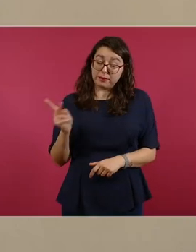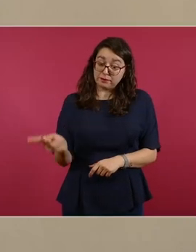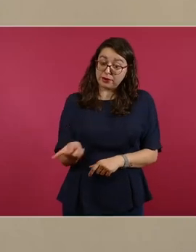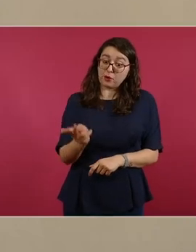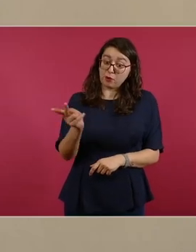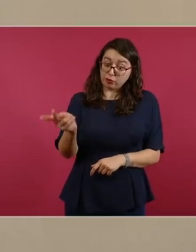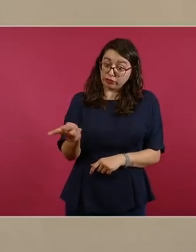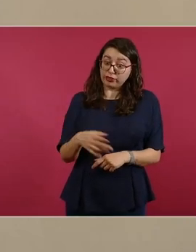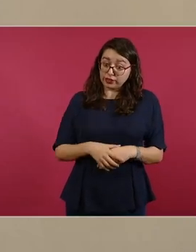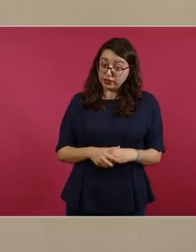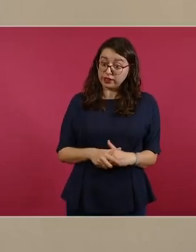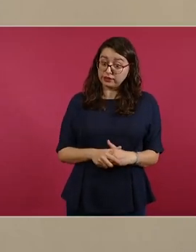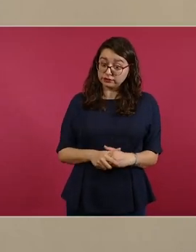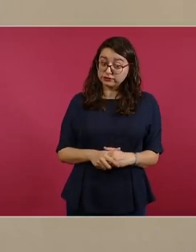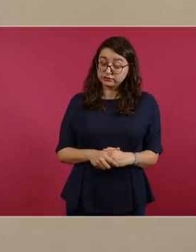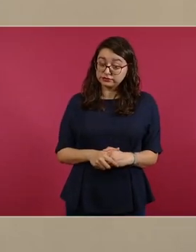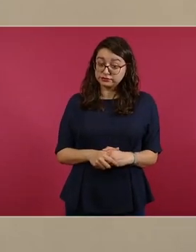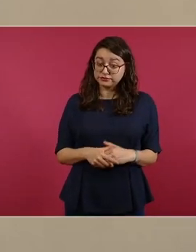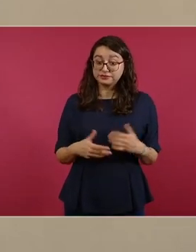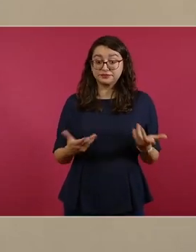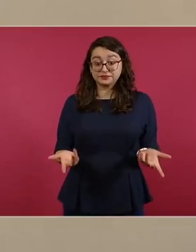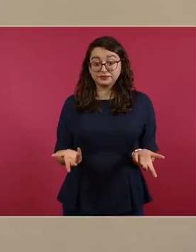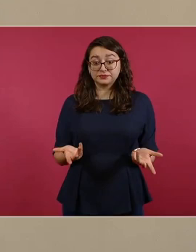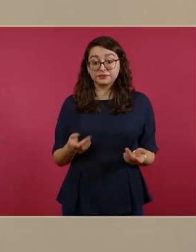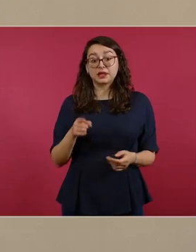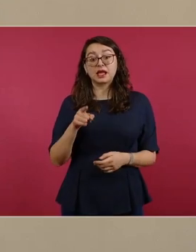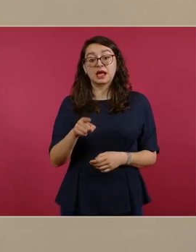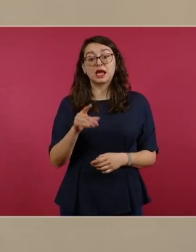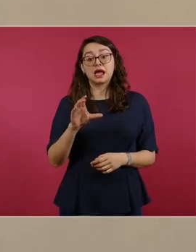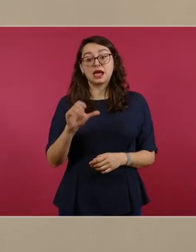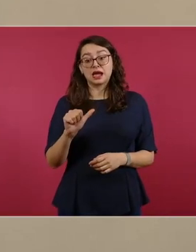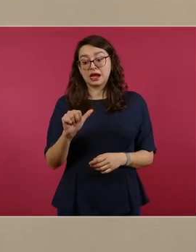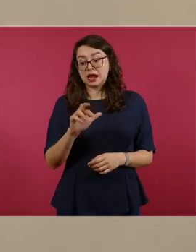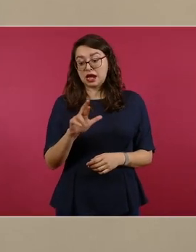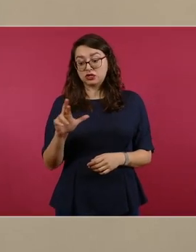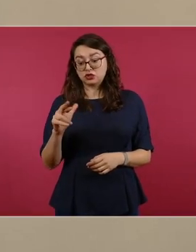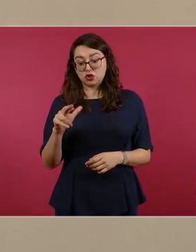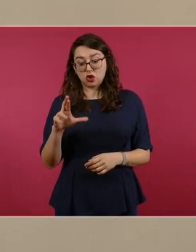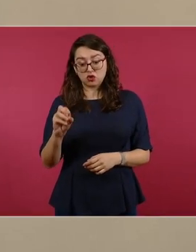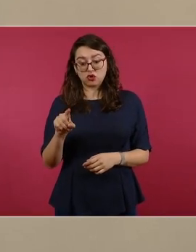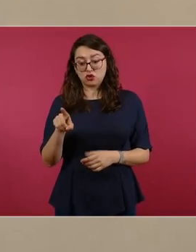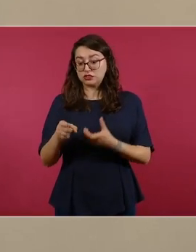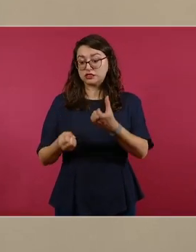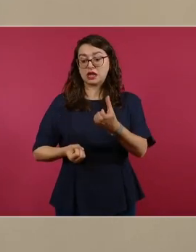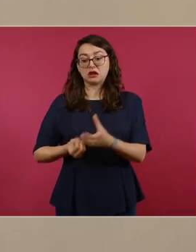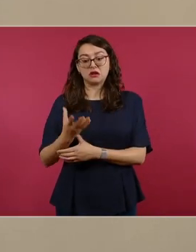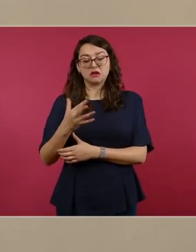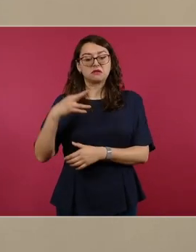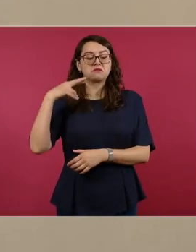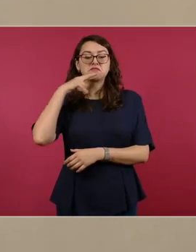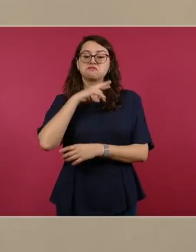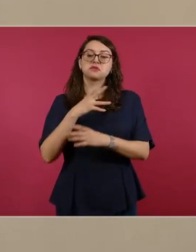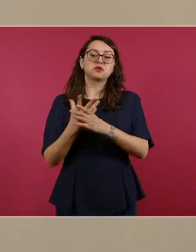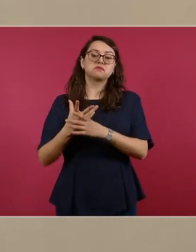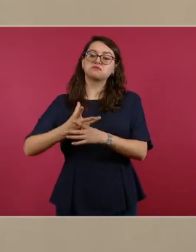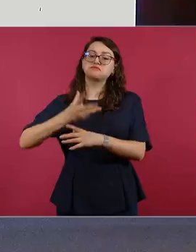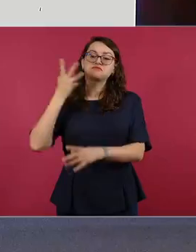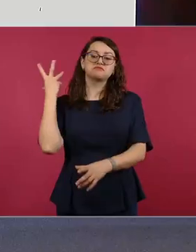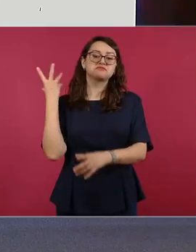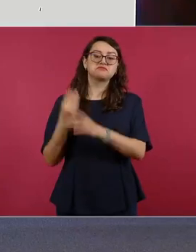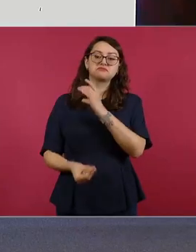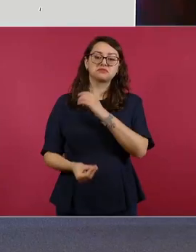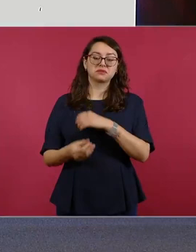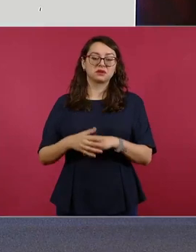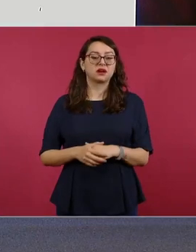Fabián N., alias El Cachorro, una vez en libertad se dio la fuga del penal, ya que elementos de la Fiscalía de la Ciudad de México lo